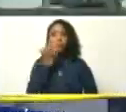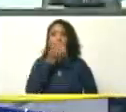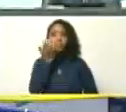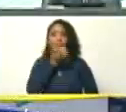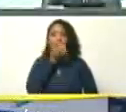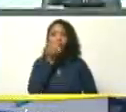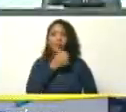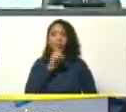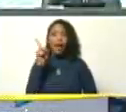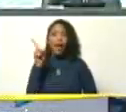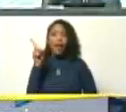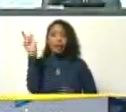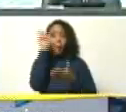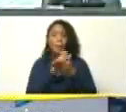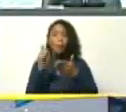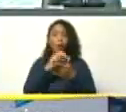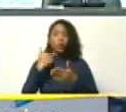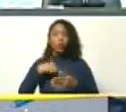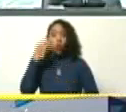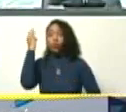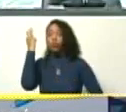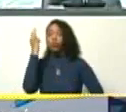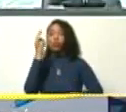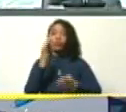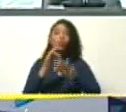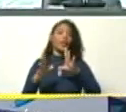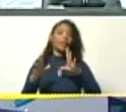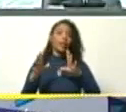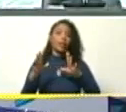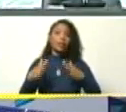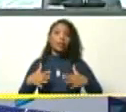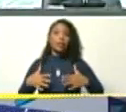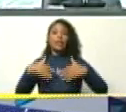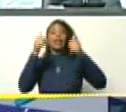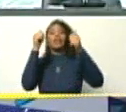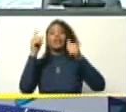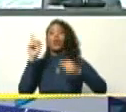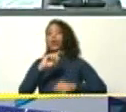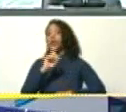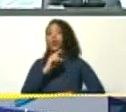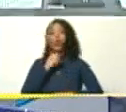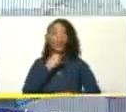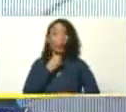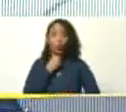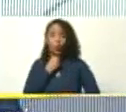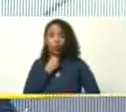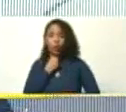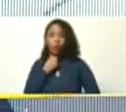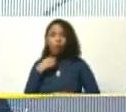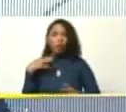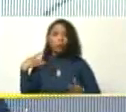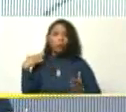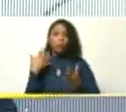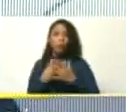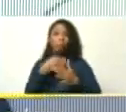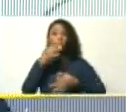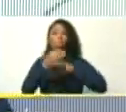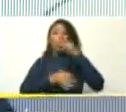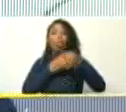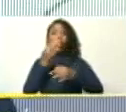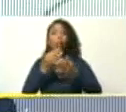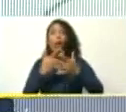De esas notas de humor nos salvábamos los que no nos gustan los discursos de esa